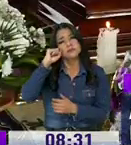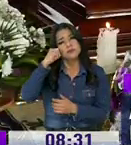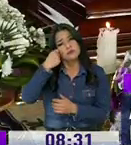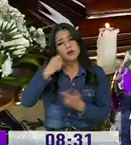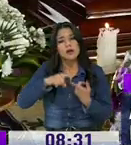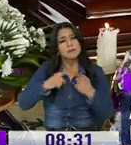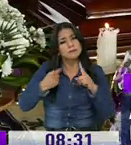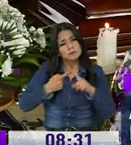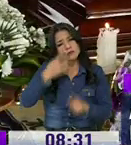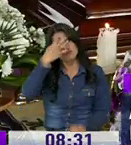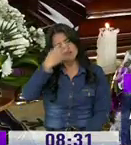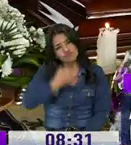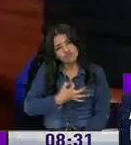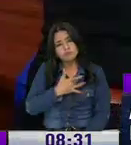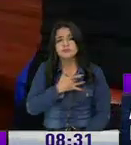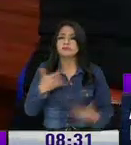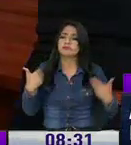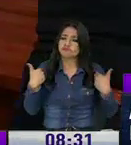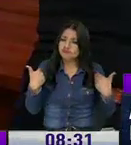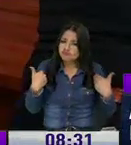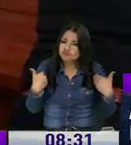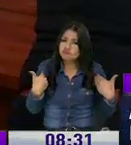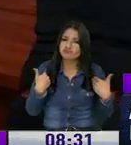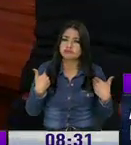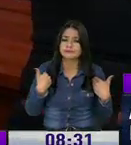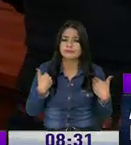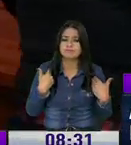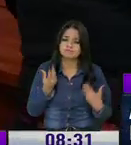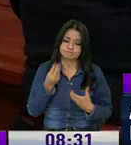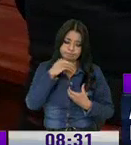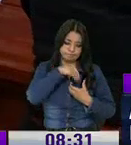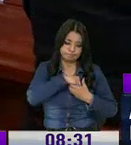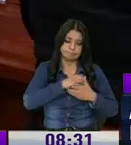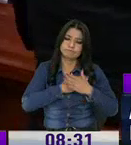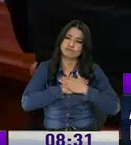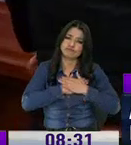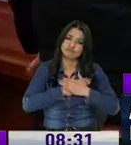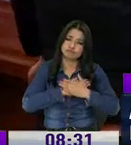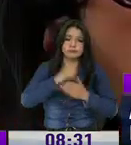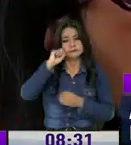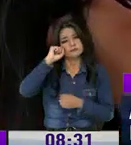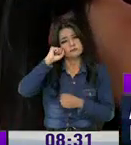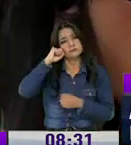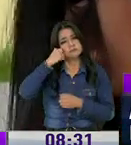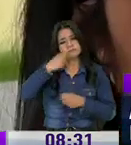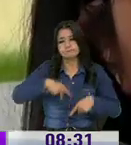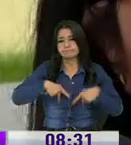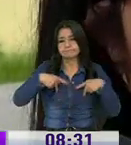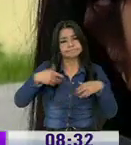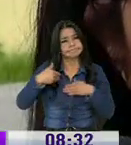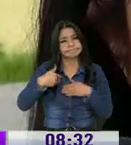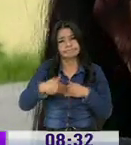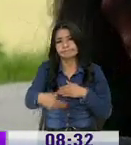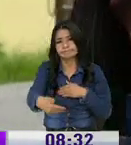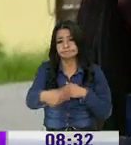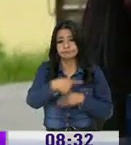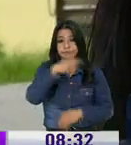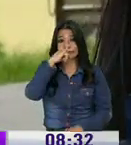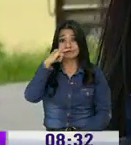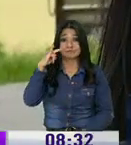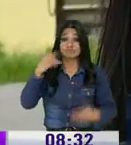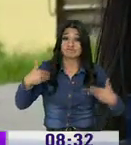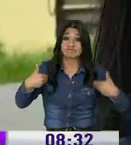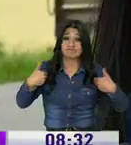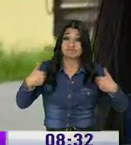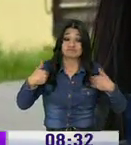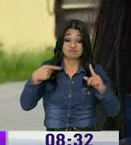amigos educados y alegres, personas que vivirán en sus corazones por siempre, dicen. Eran unos niños alegres, Jaime mismo